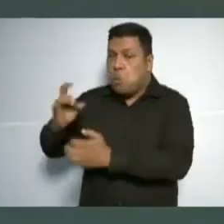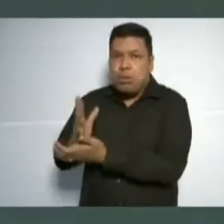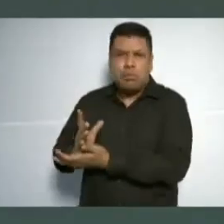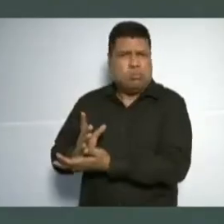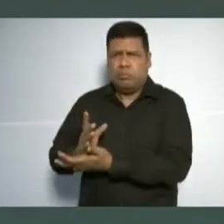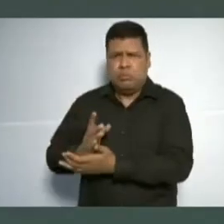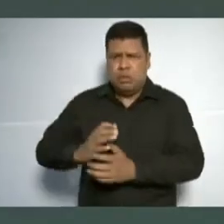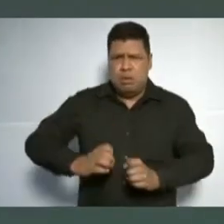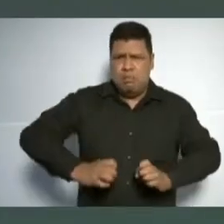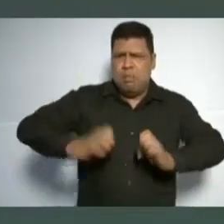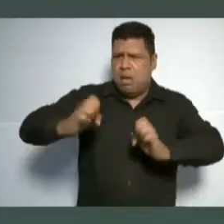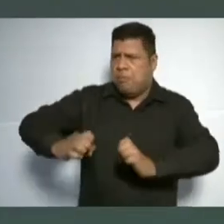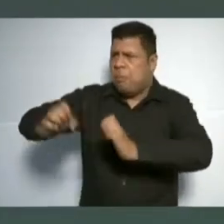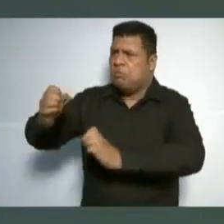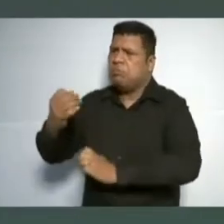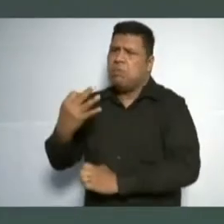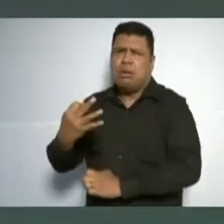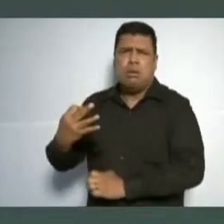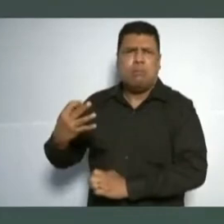cuatro.